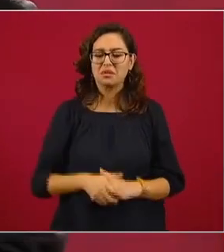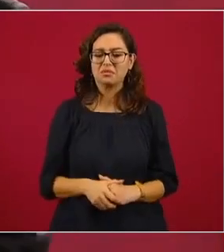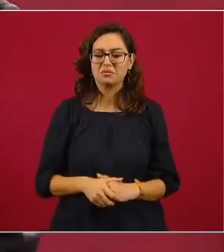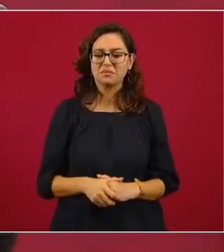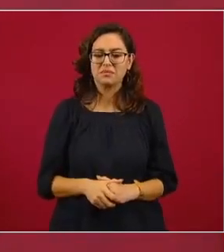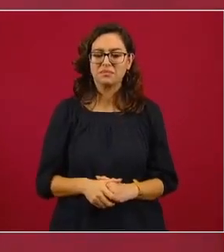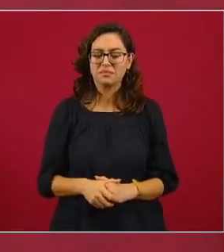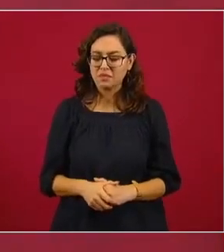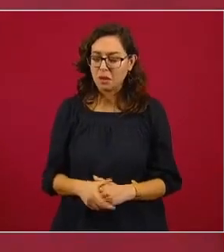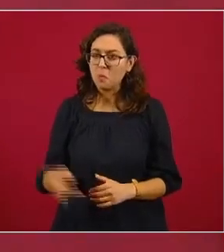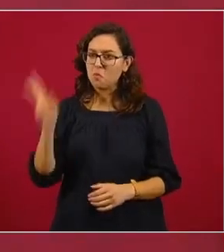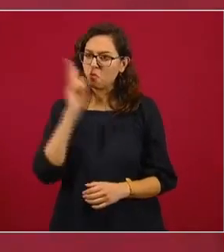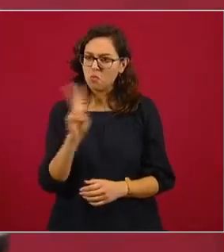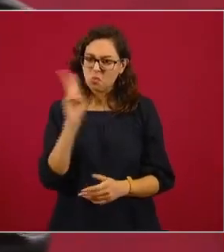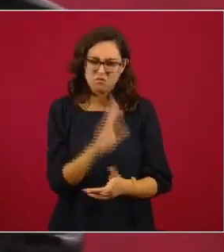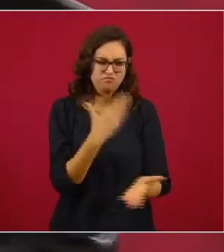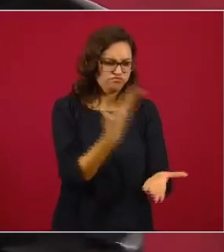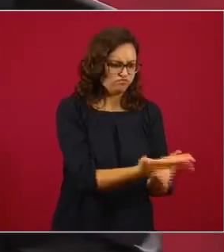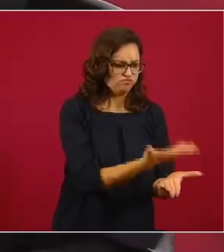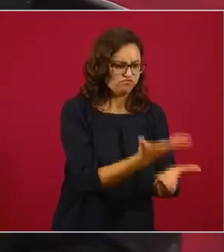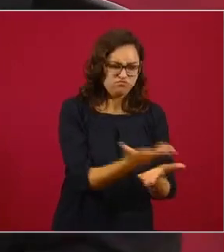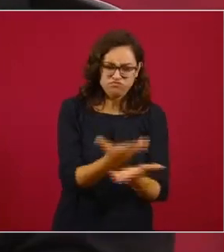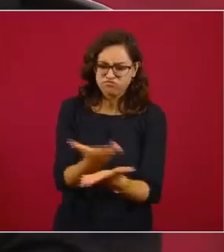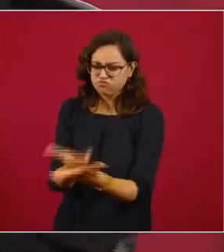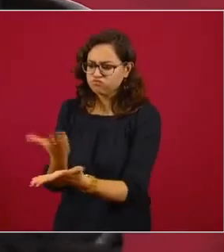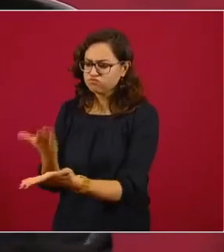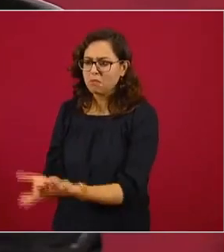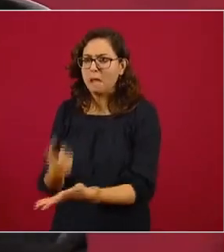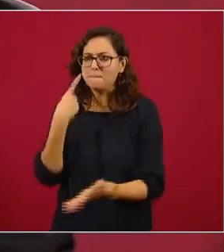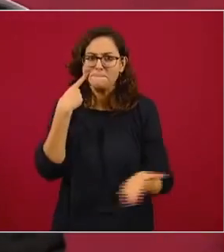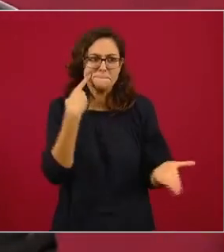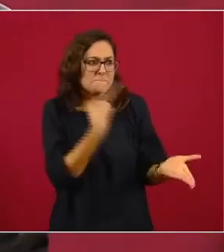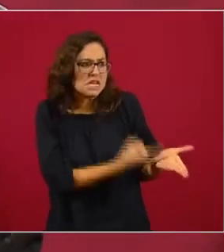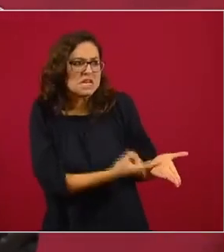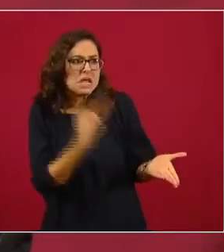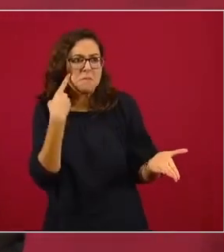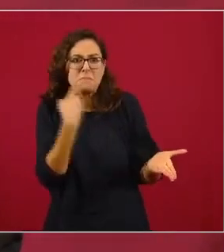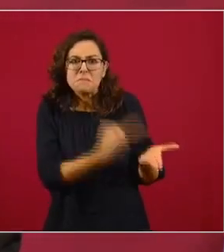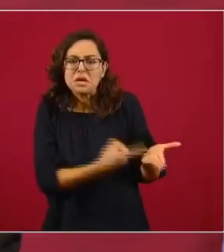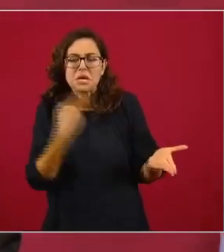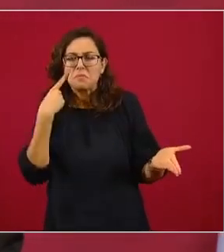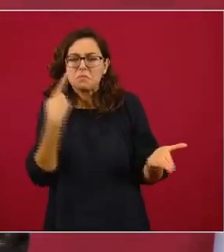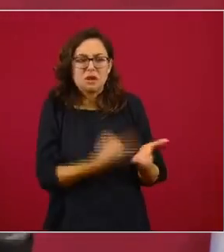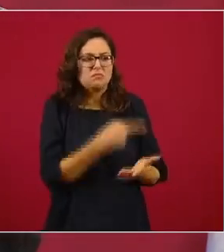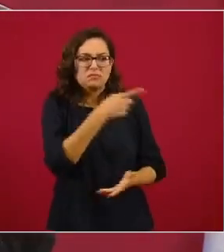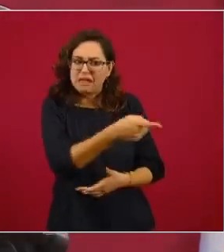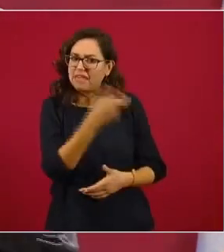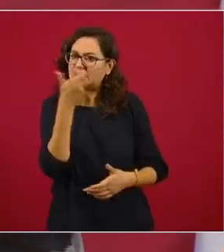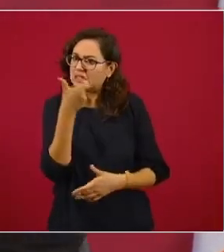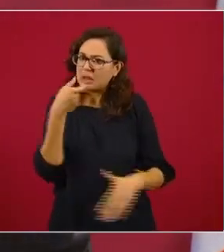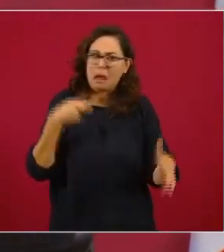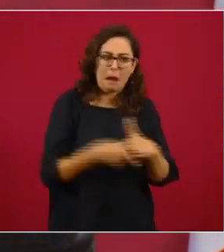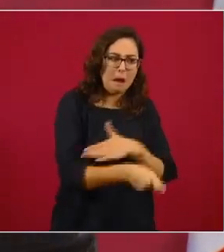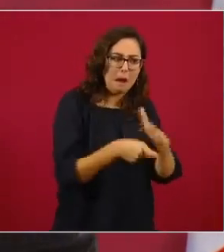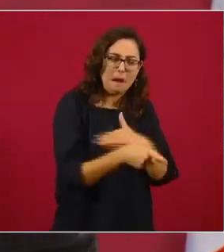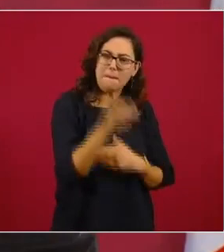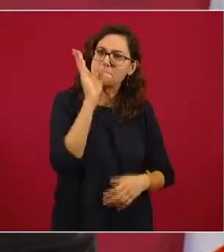se presentaron pruebas del manejo indebido de dinero.